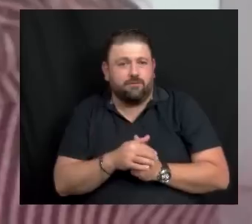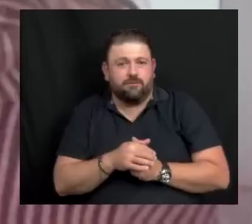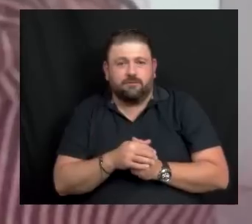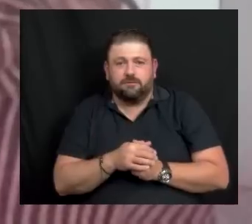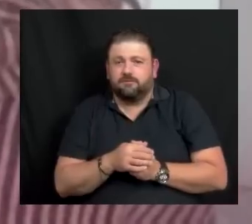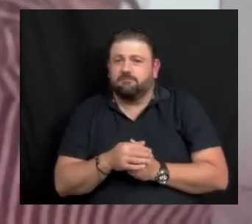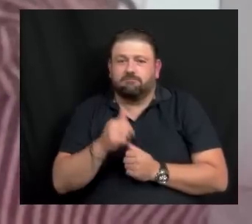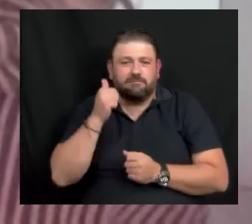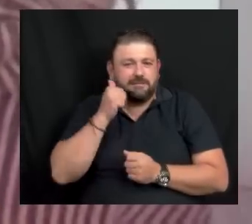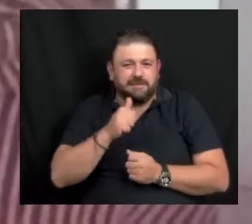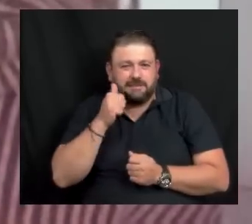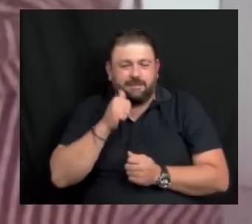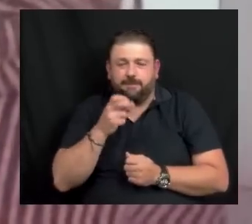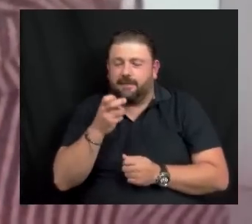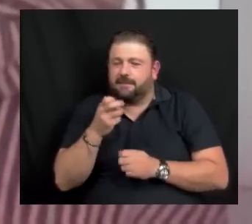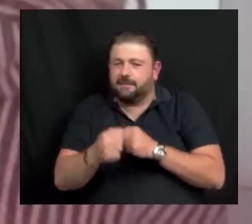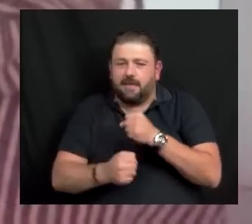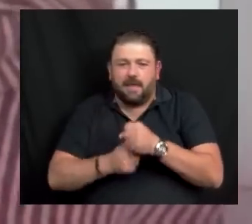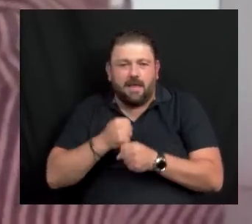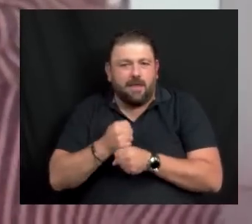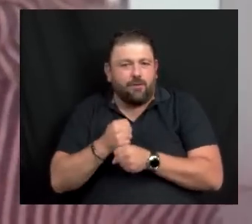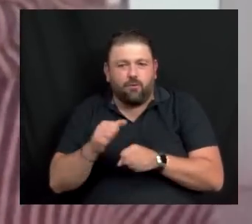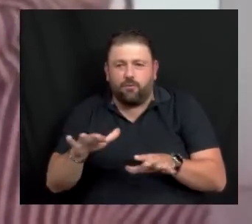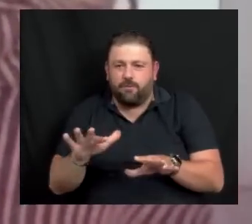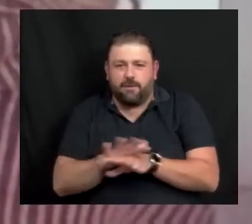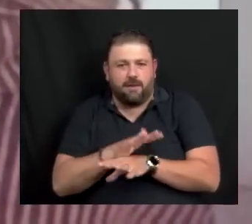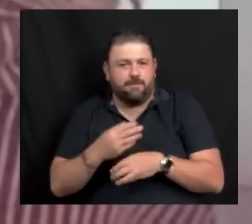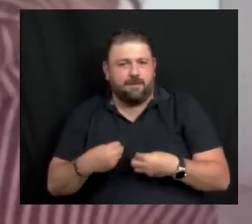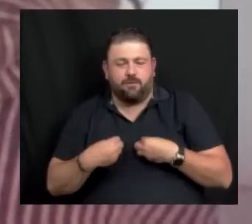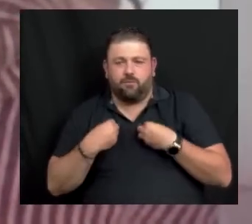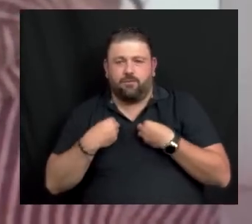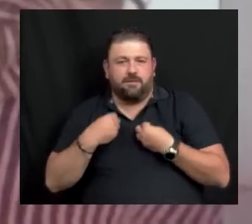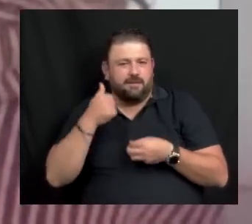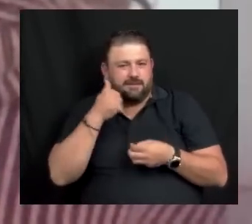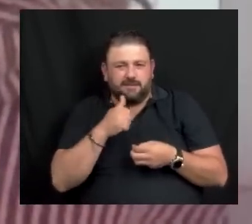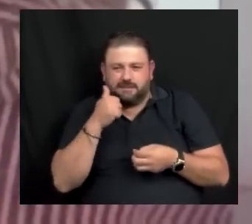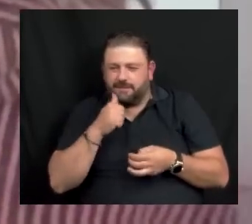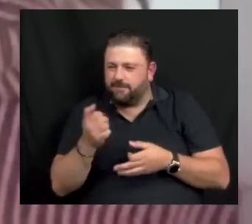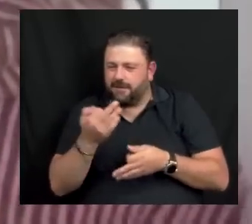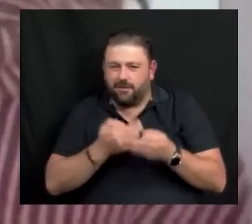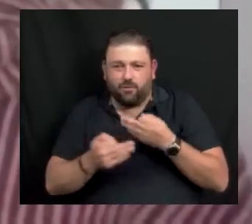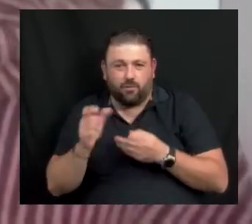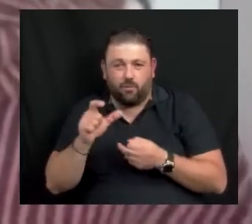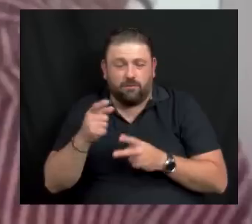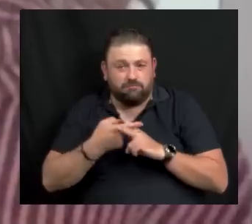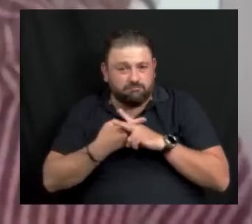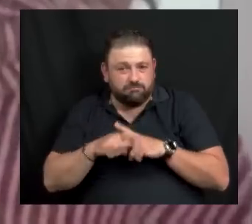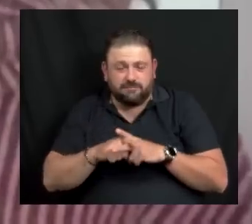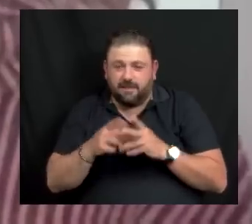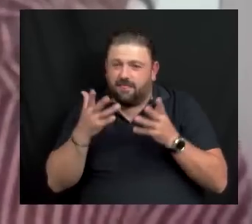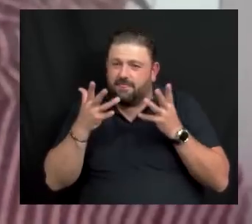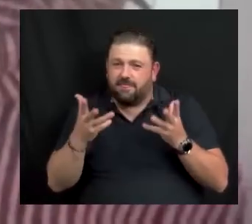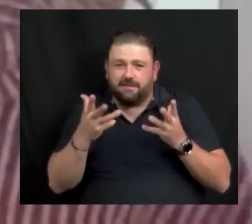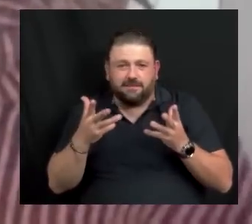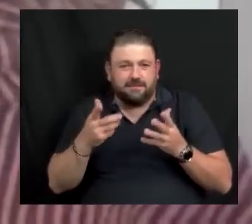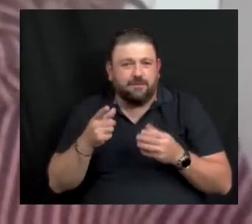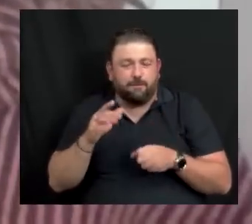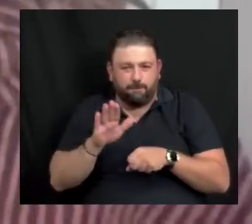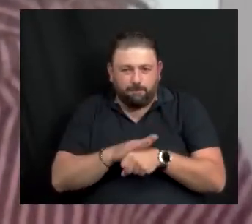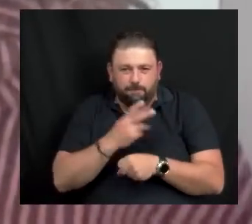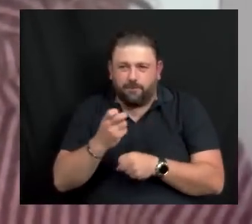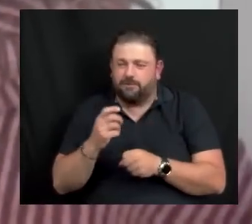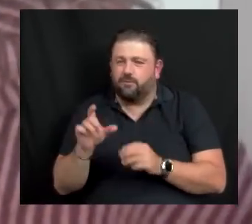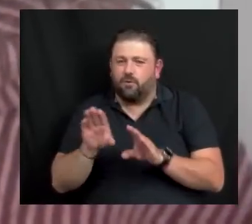empezando este año para cambiar tu vida, pero también te lo digo a ti de muchísimos tiempos ya en OmniLife, que hoy tu deseo es dar otro